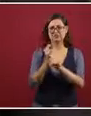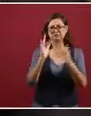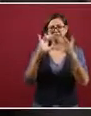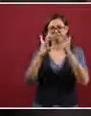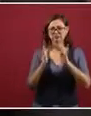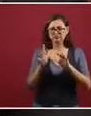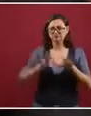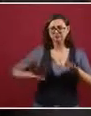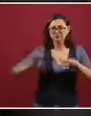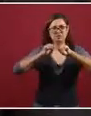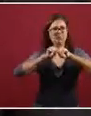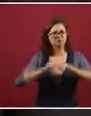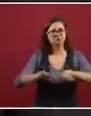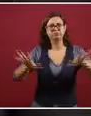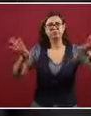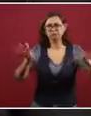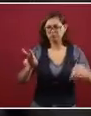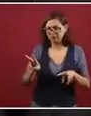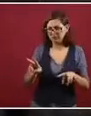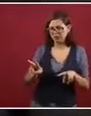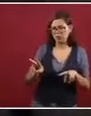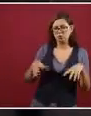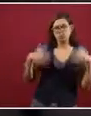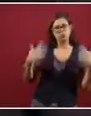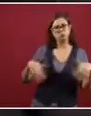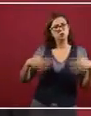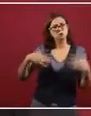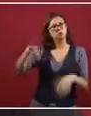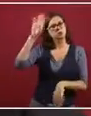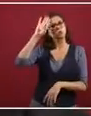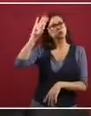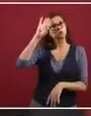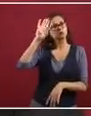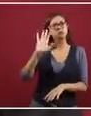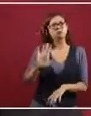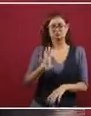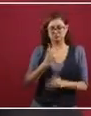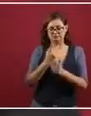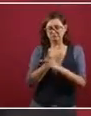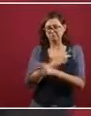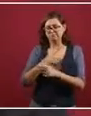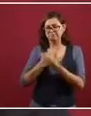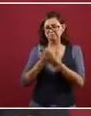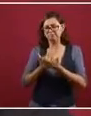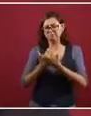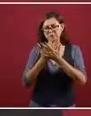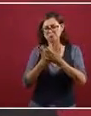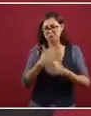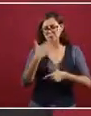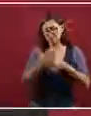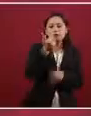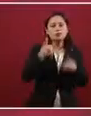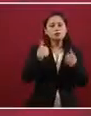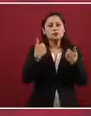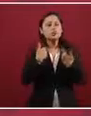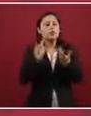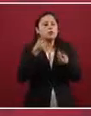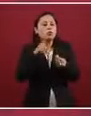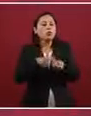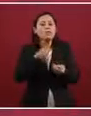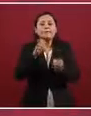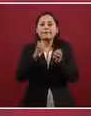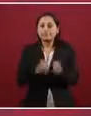bastante fuerte. Entonces tenemos que esperar a ver qué va a suceder. Me